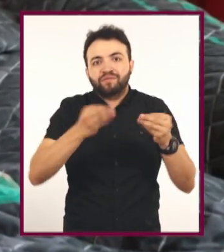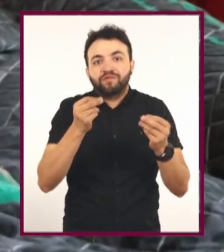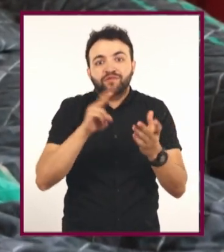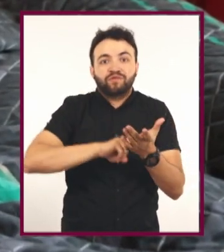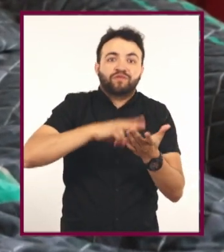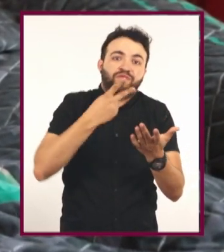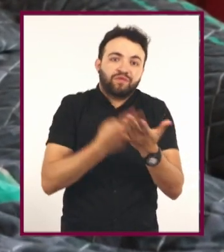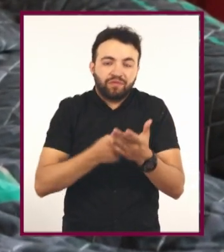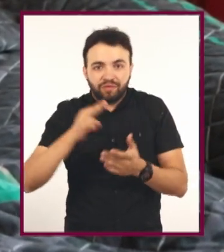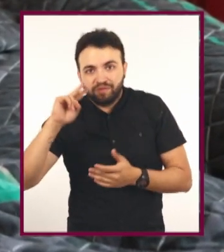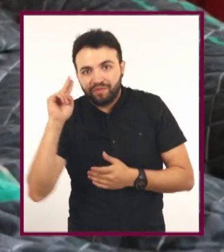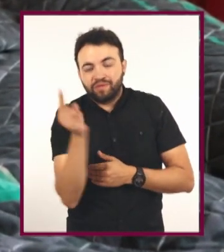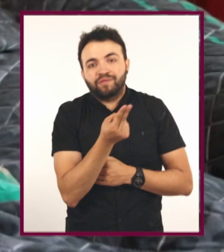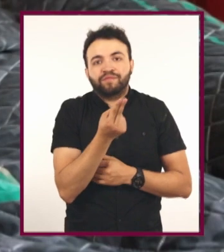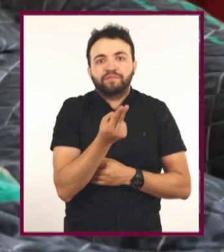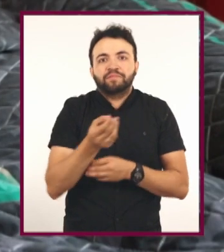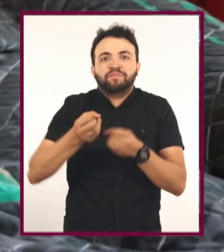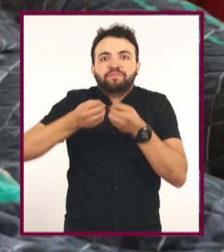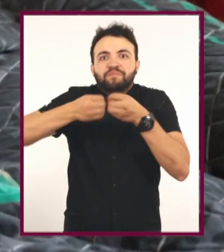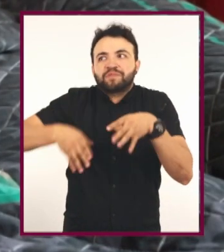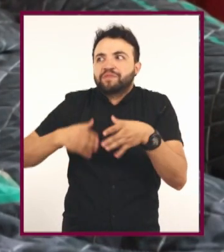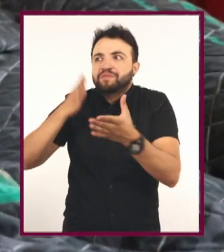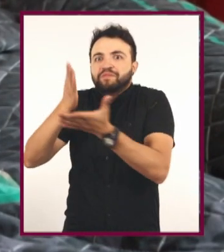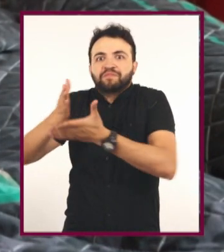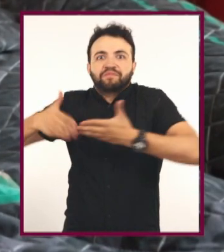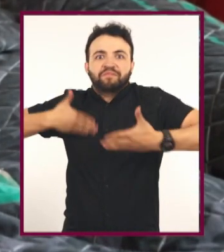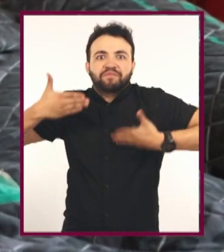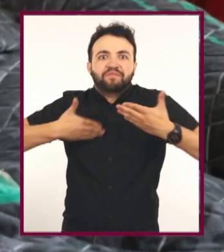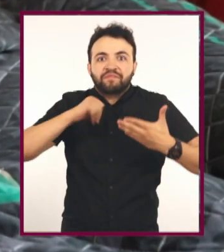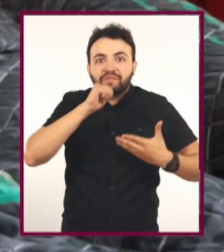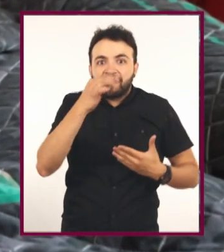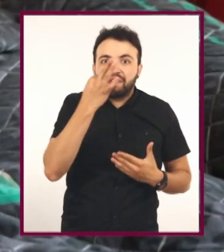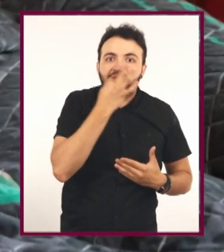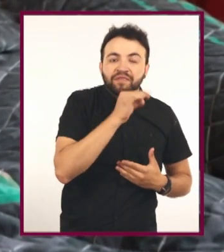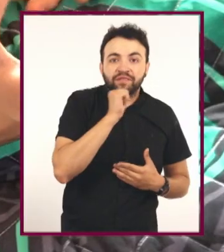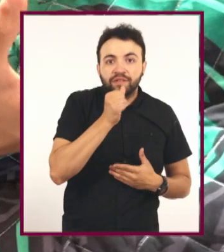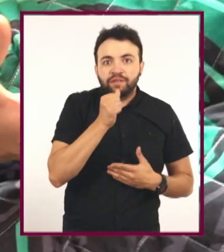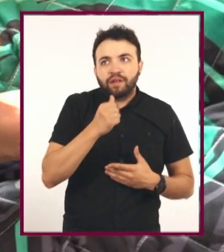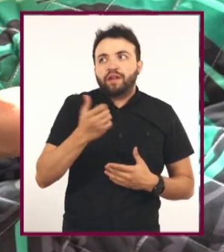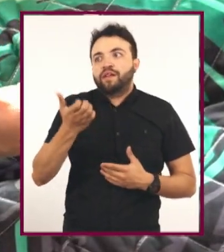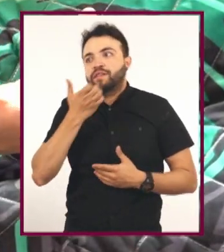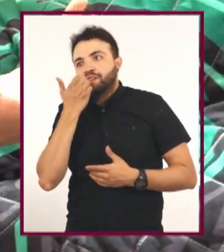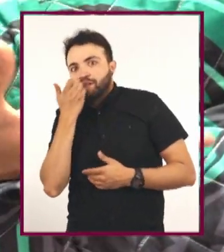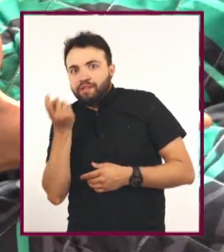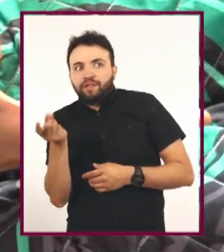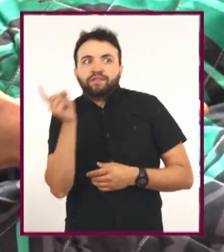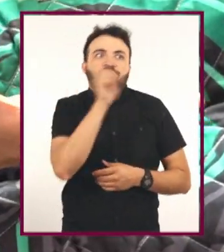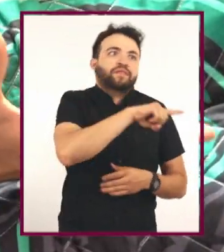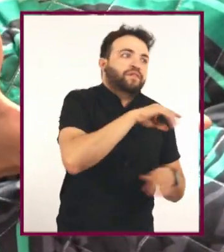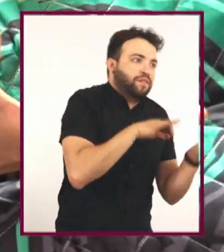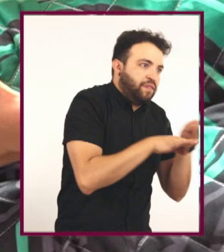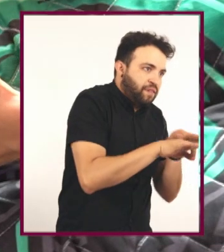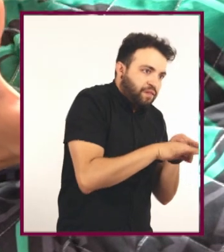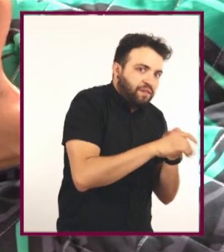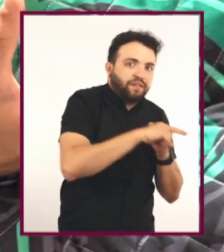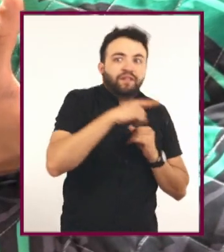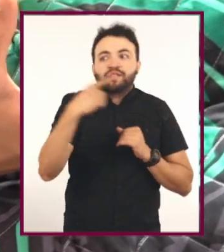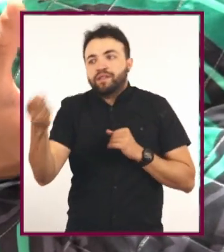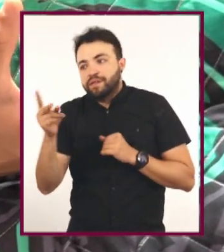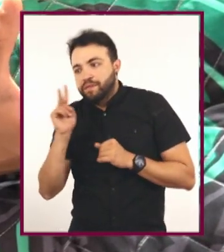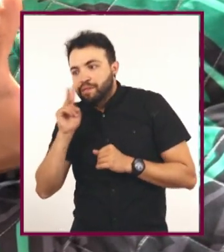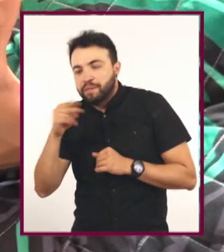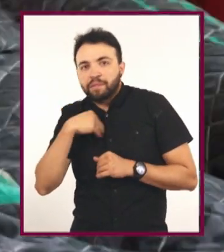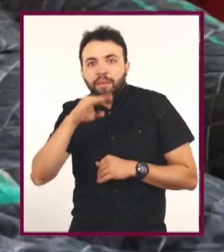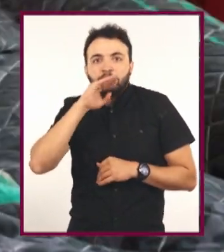se perdió de todas las fiestas que hacían sus amigos, sin contar el poco tiempo que estaba en casa. Iba de la escuela al trabajo y luego a la